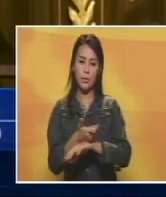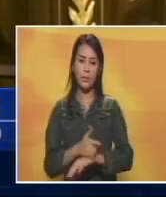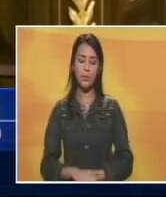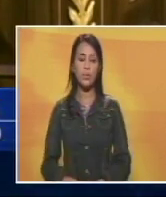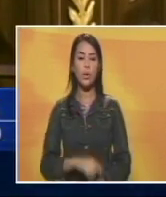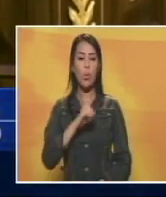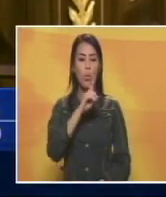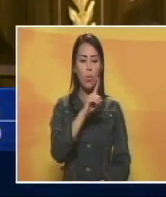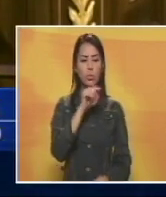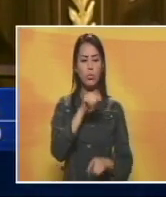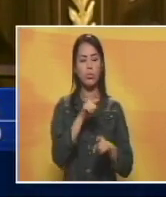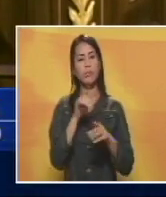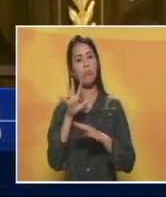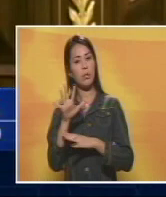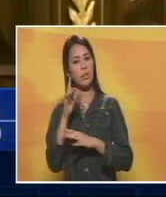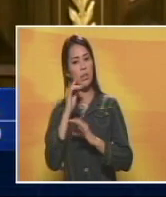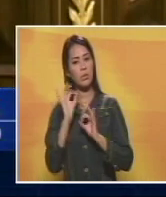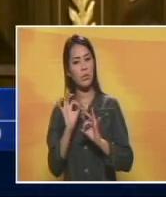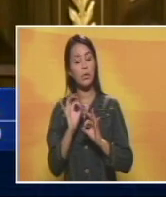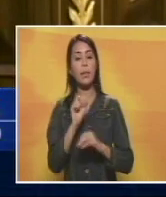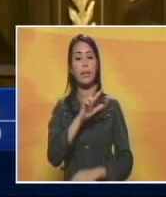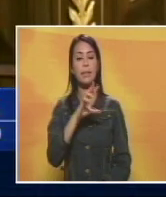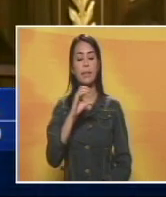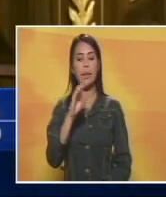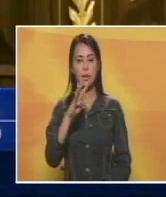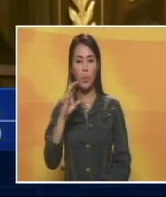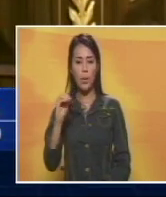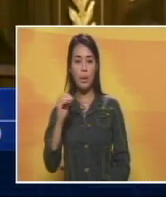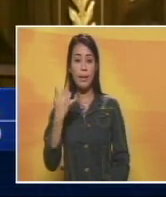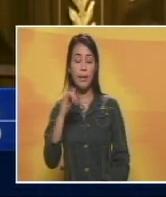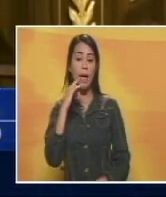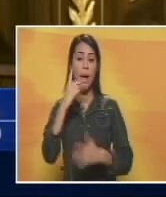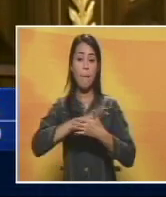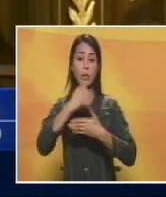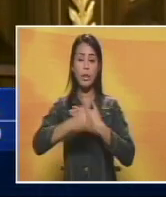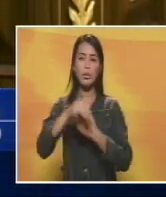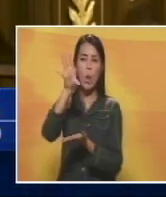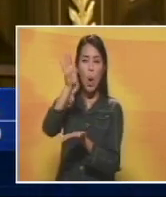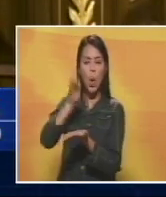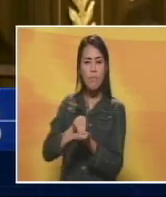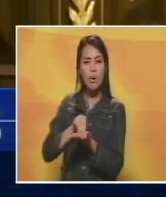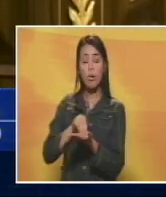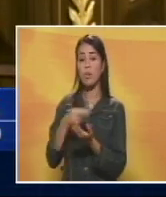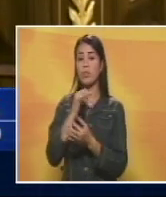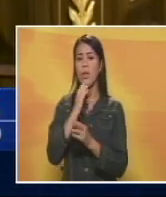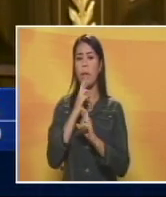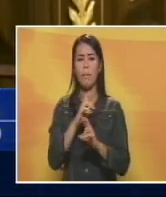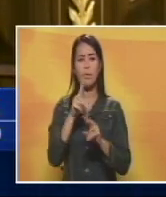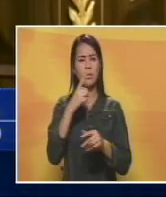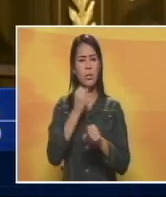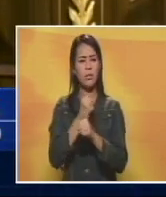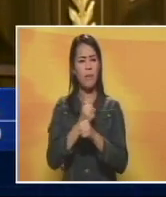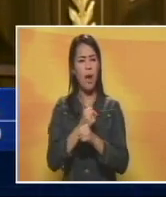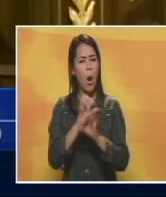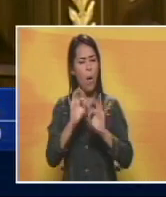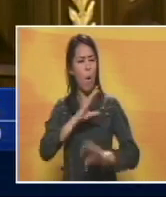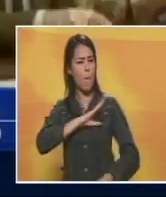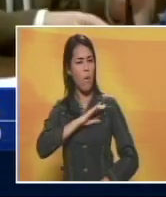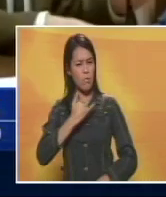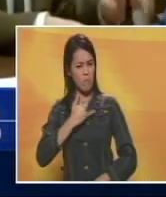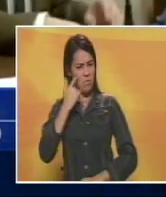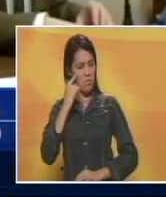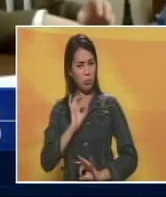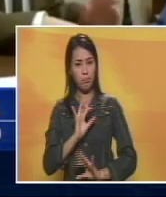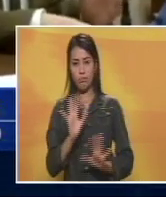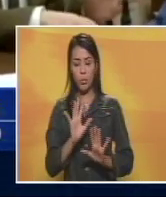de cada 5 folios de los 340 que conforman la tesis estaría copiado y no respondería a un trabajo original. Además, el